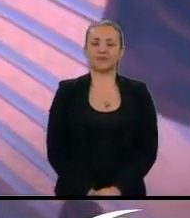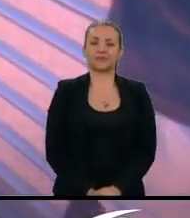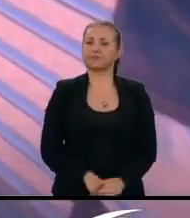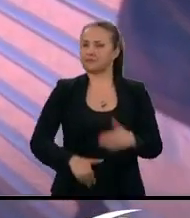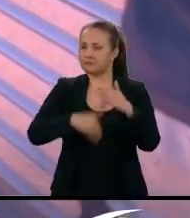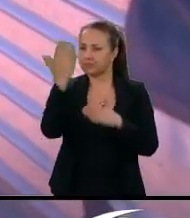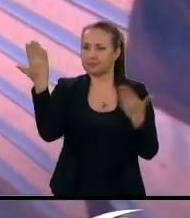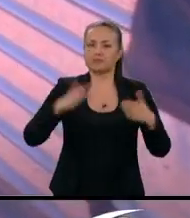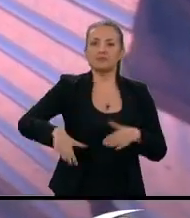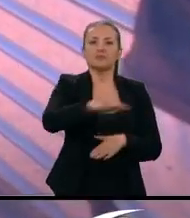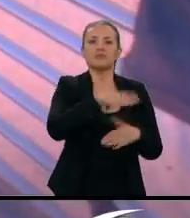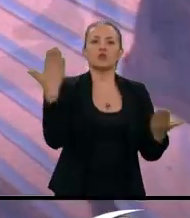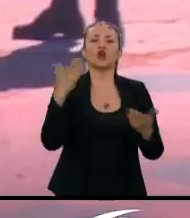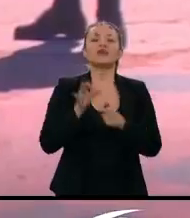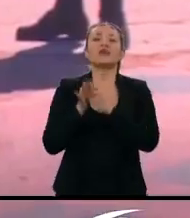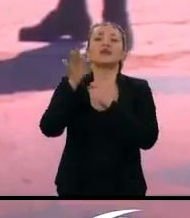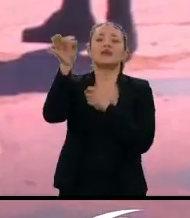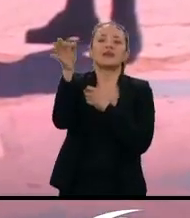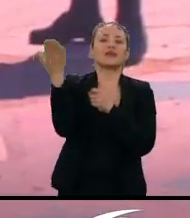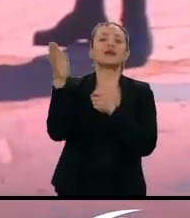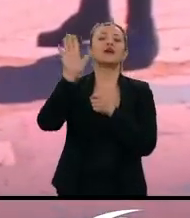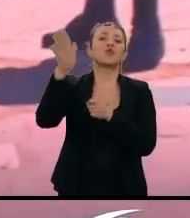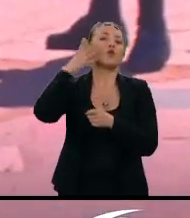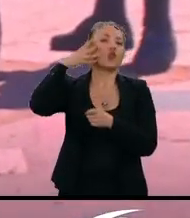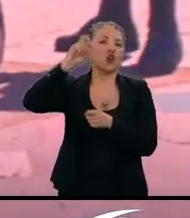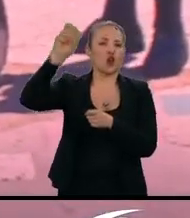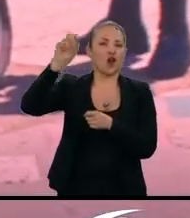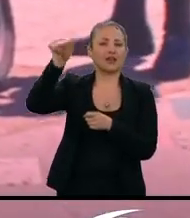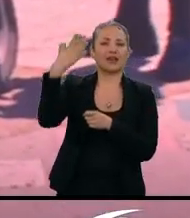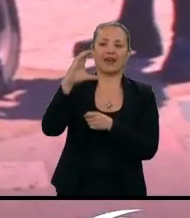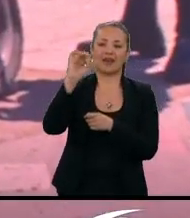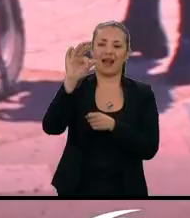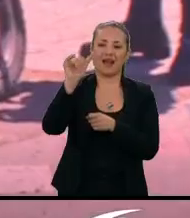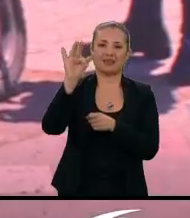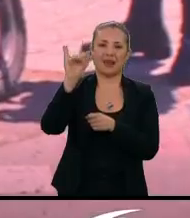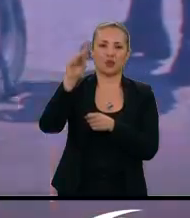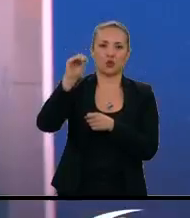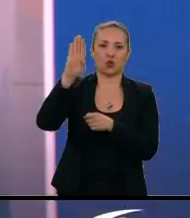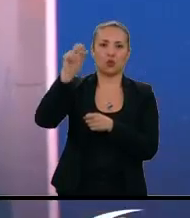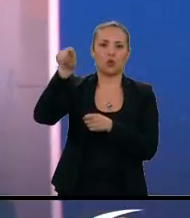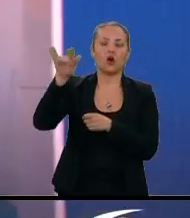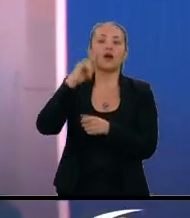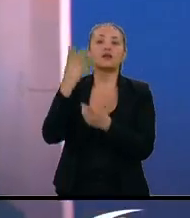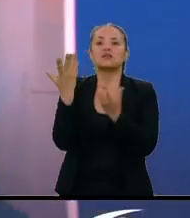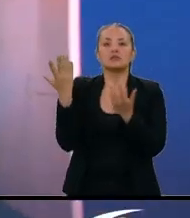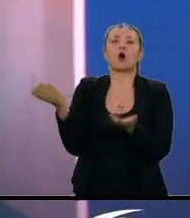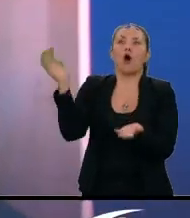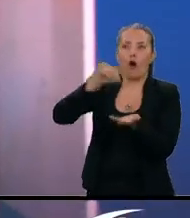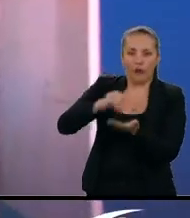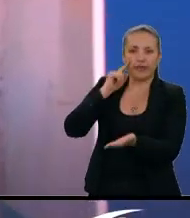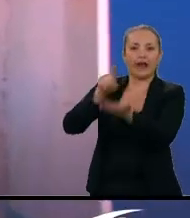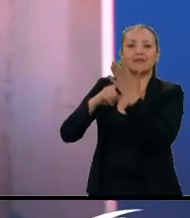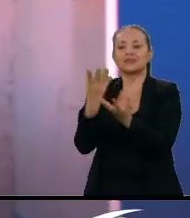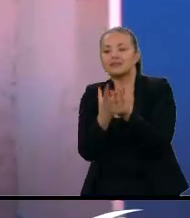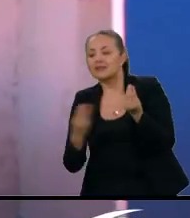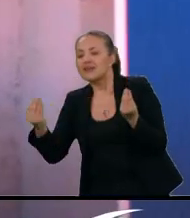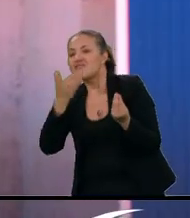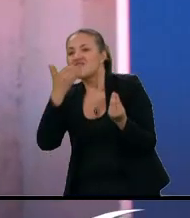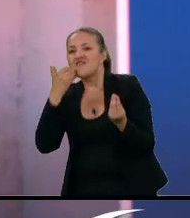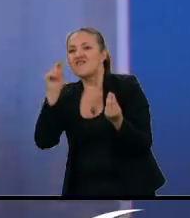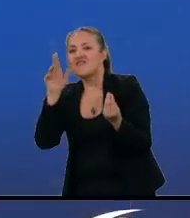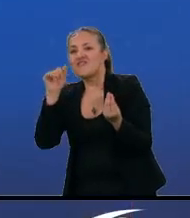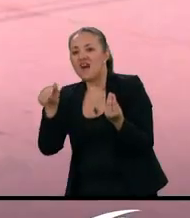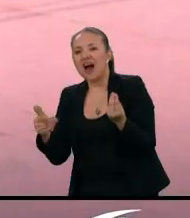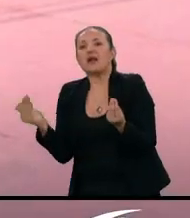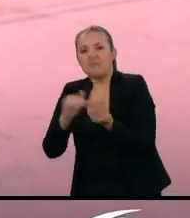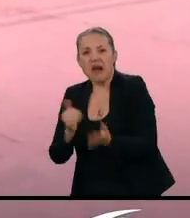Comenzamos con el Catatumbo porque vuelve y juega. Presuntos integrantes de las disidencias de las FARC hicieron presencia armada en las calles del municipio de